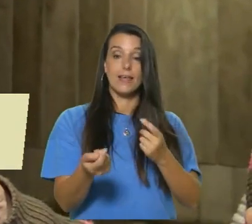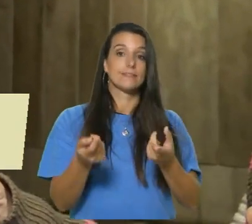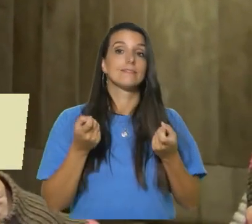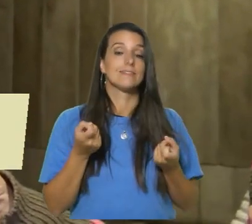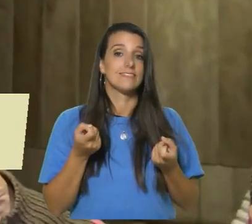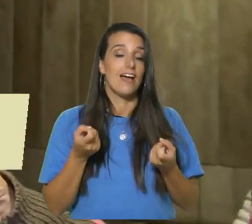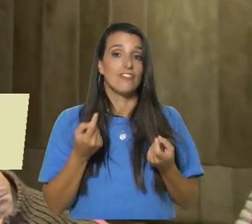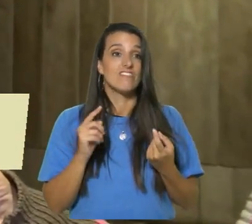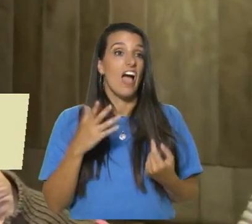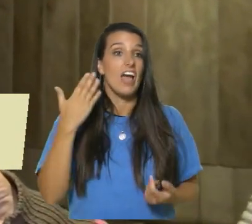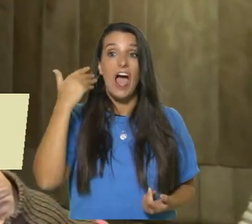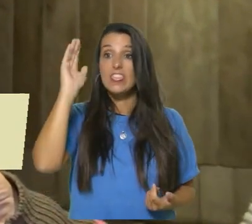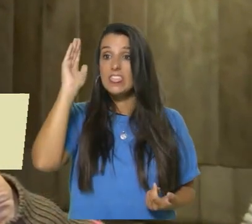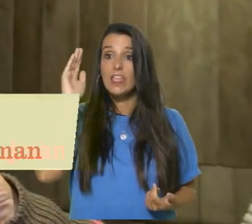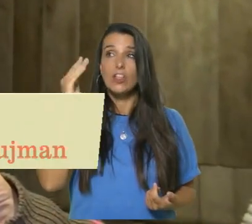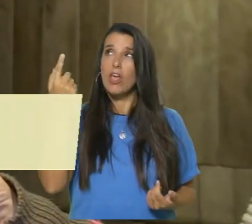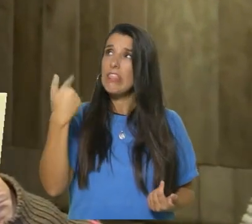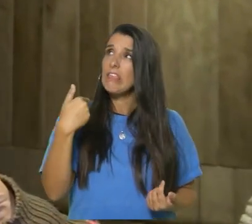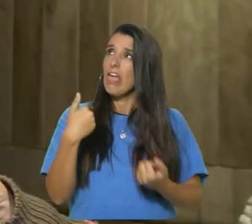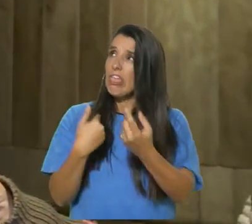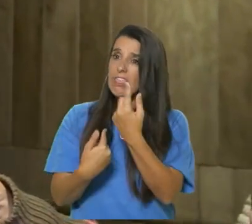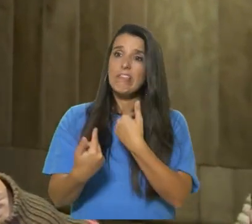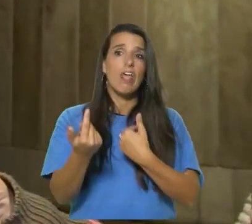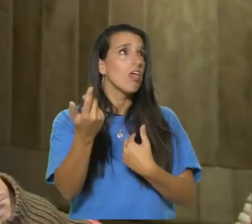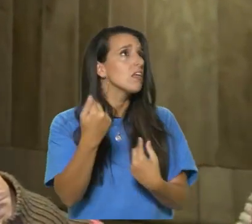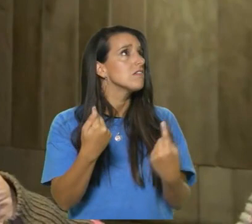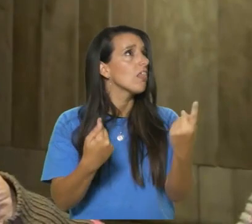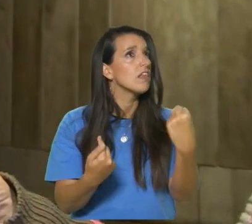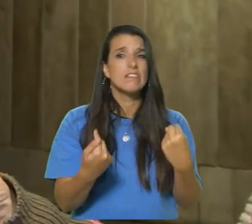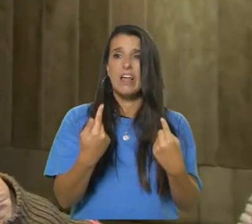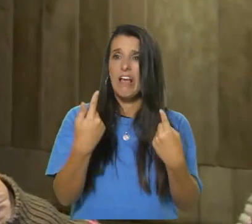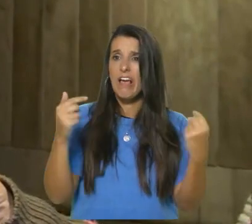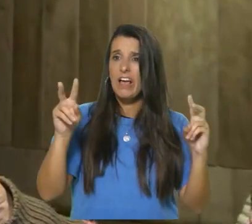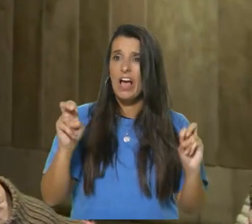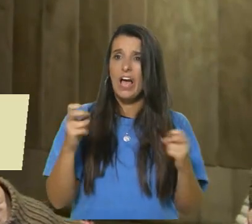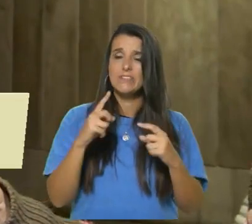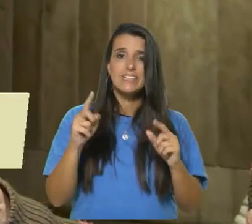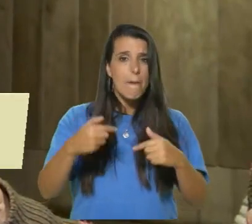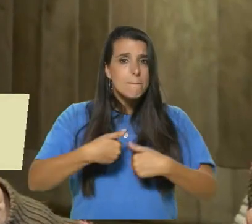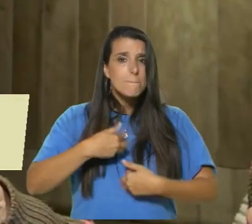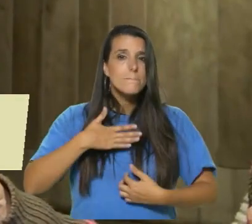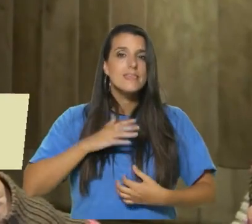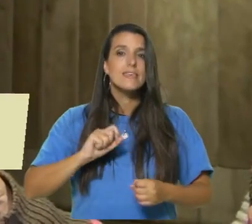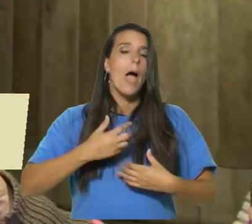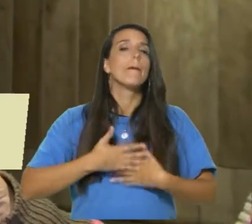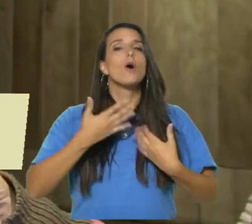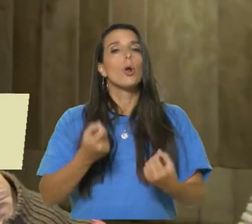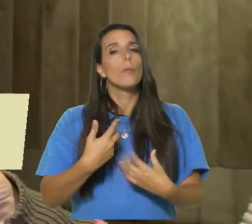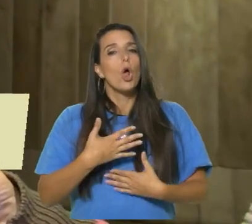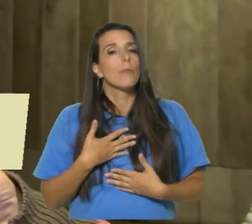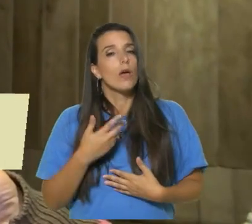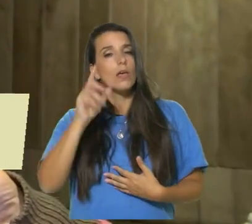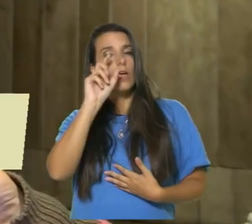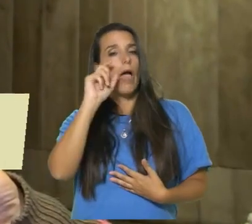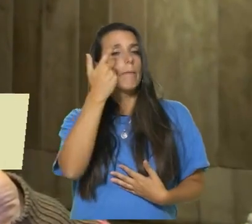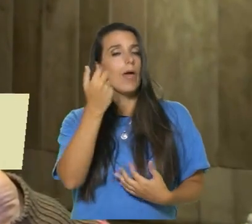3 a cer y nos hicieron creer un montón de cuestiones complicadísima respecto a nosotros mismos y donde tenemos que dar vuelta esa